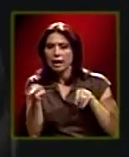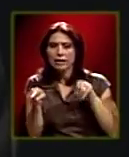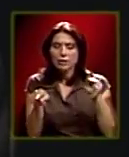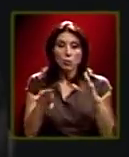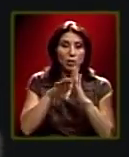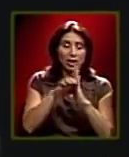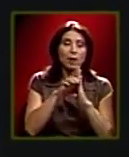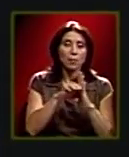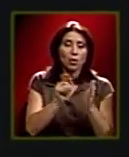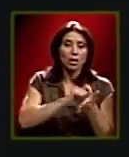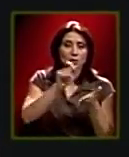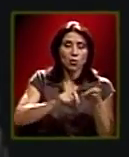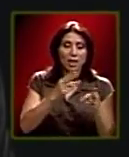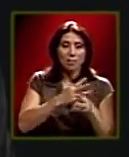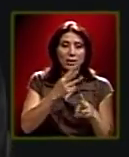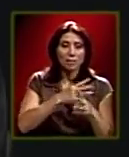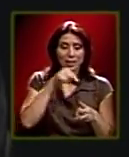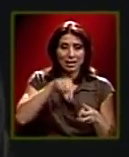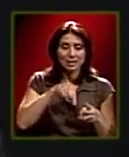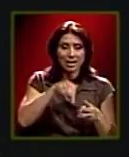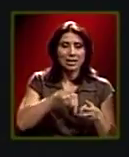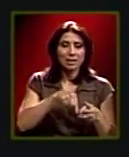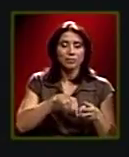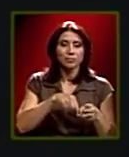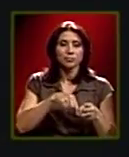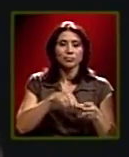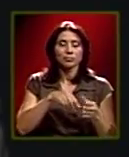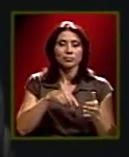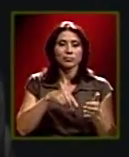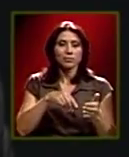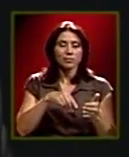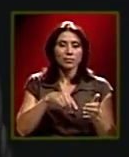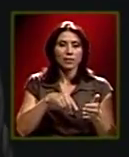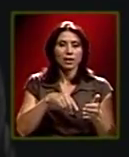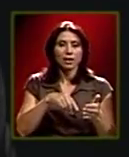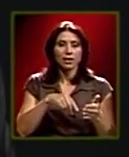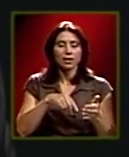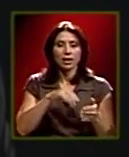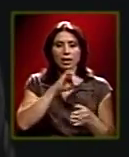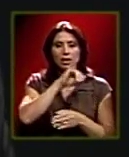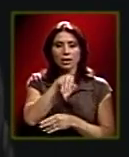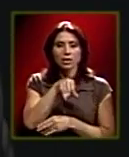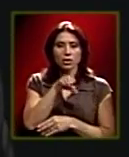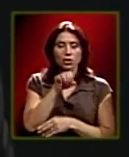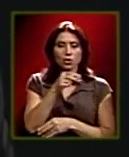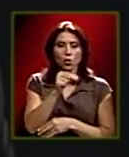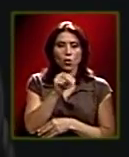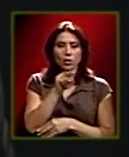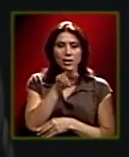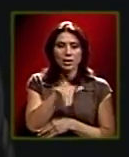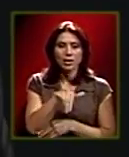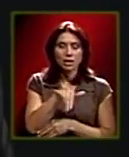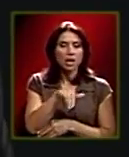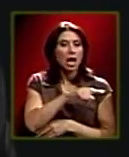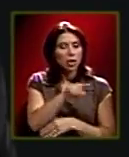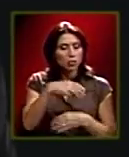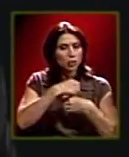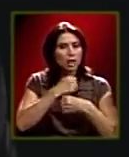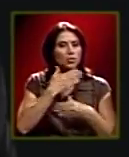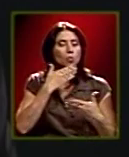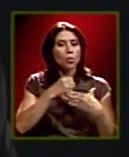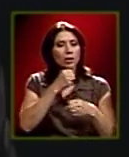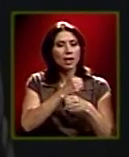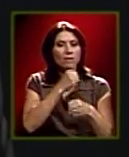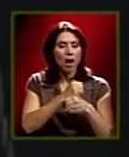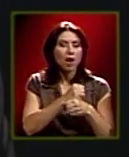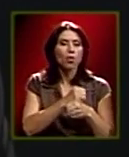por ejemplo, de la Escuela de Matemáticas, aquí de Johnny, ¿cómo se llama? De ellos pues han hecho un buen trabajo, ¿verdad? En